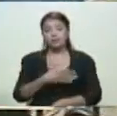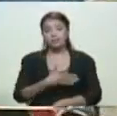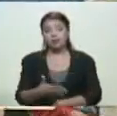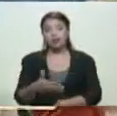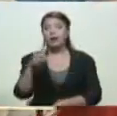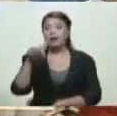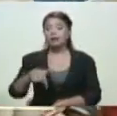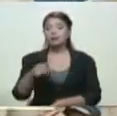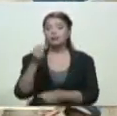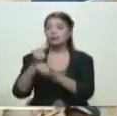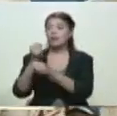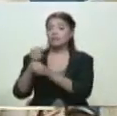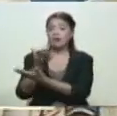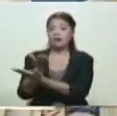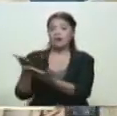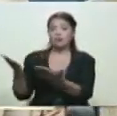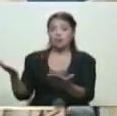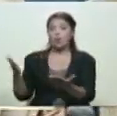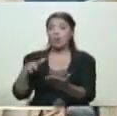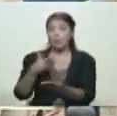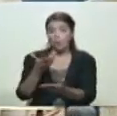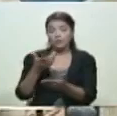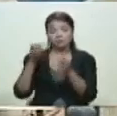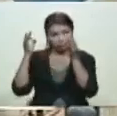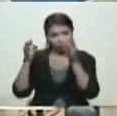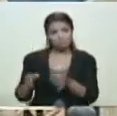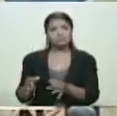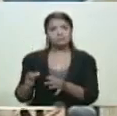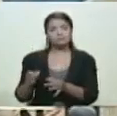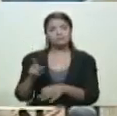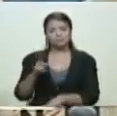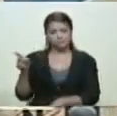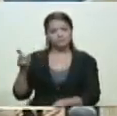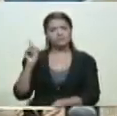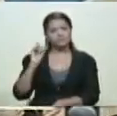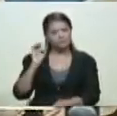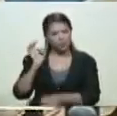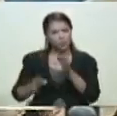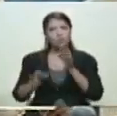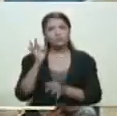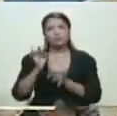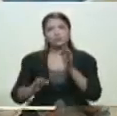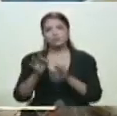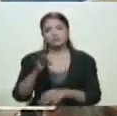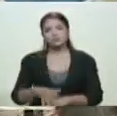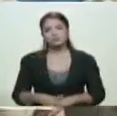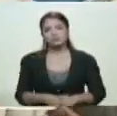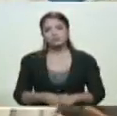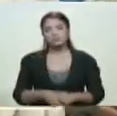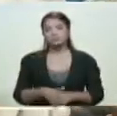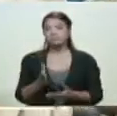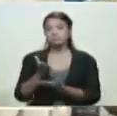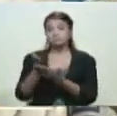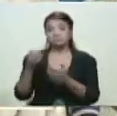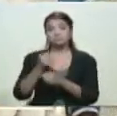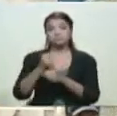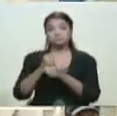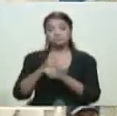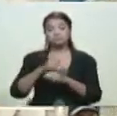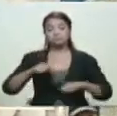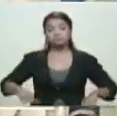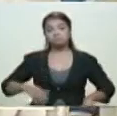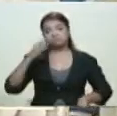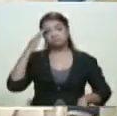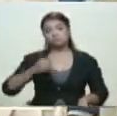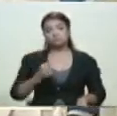estos funcionarios pueden tener la certeza de que se hará justicia. Estos funcionarios pueden tener certeza de que